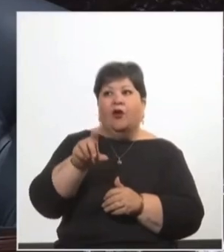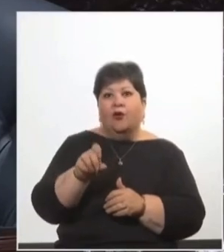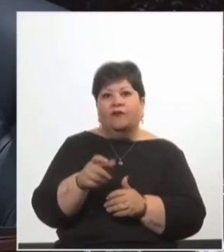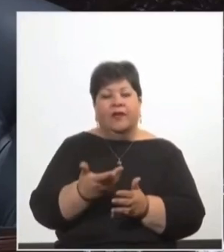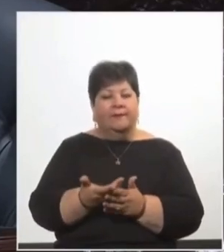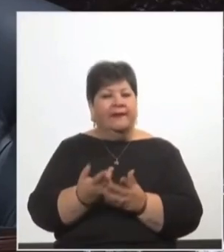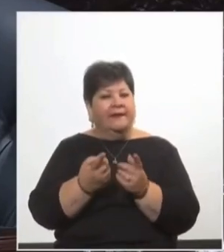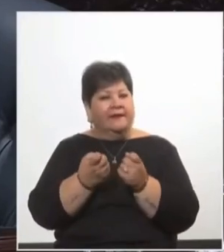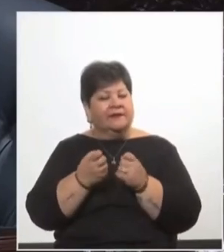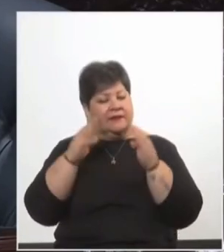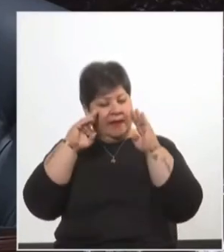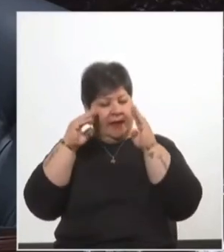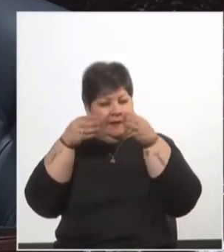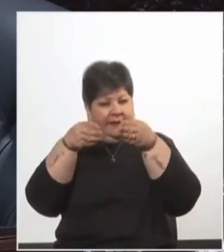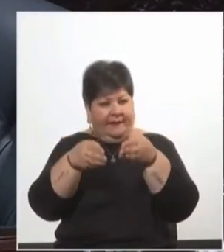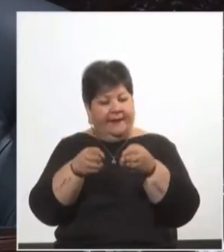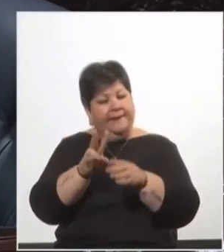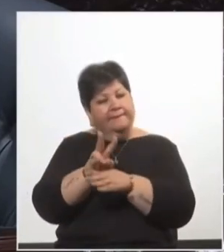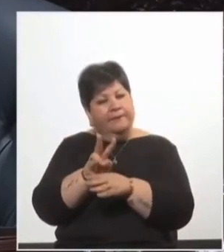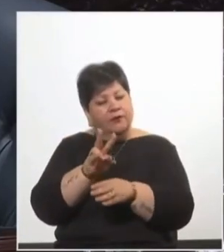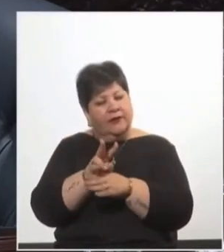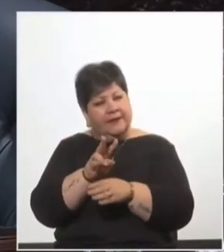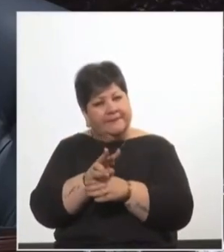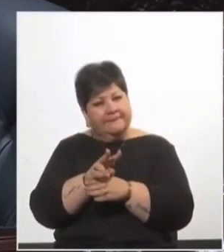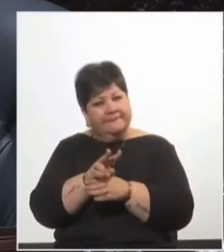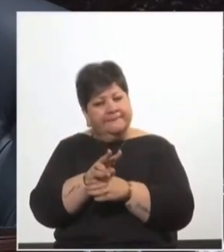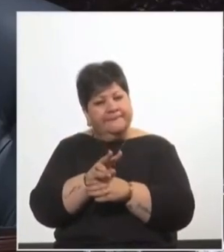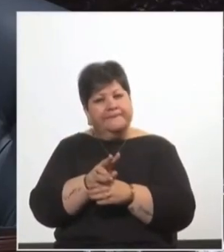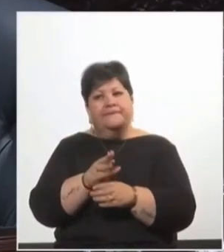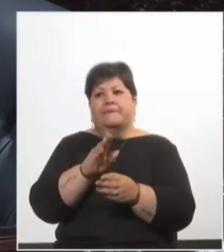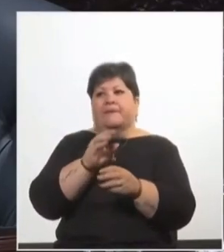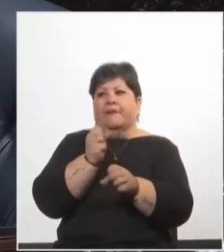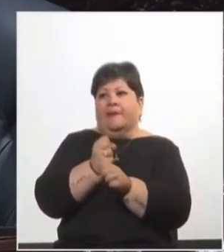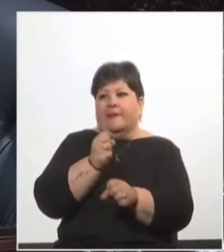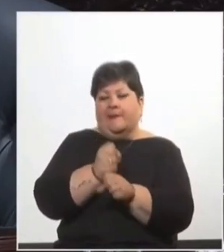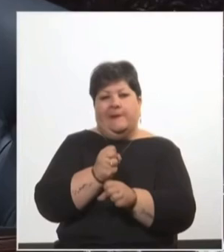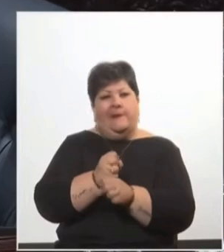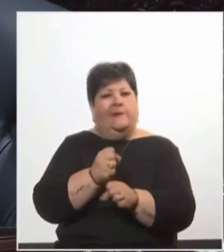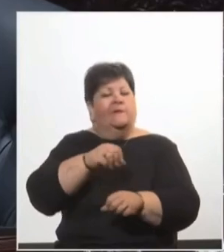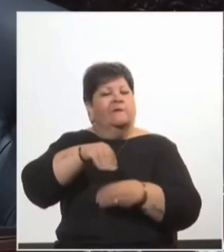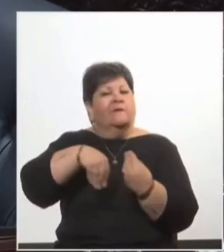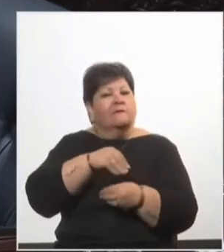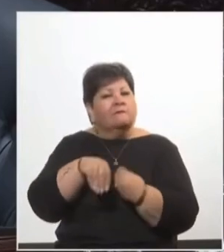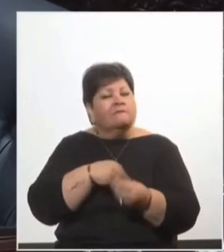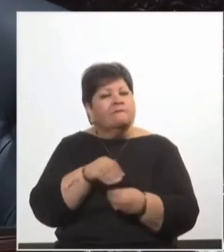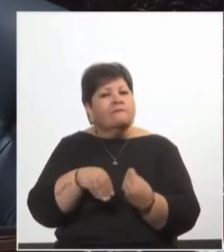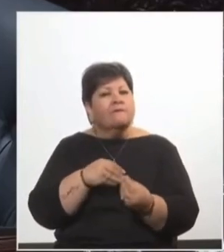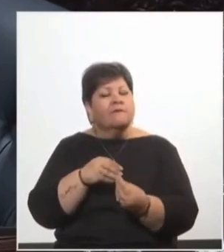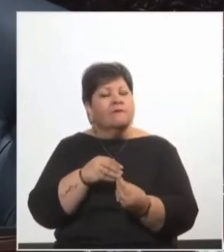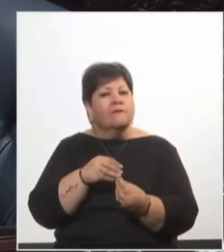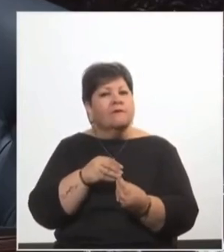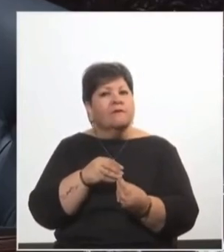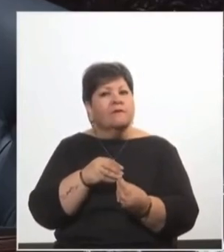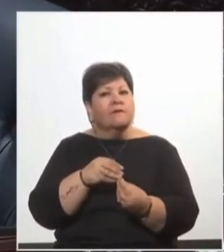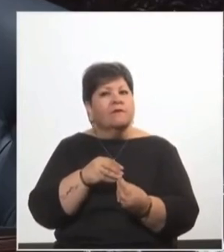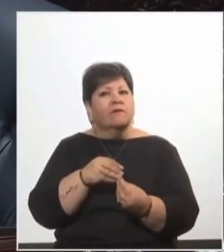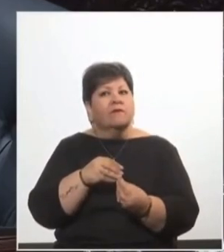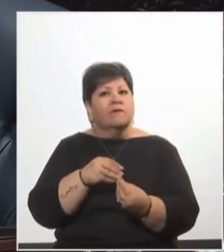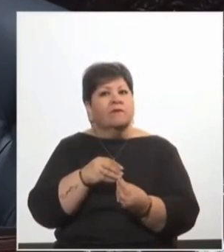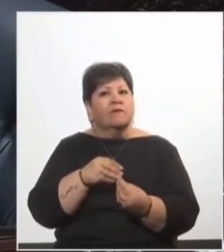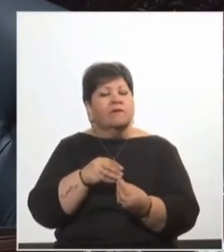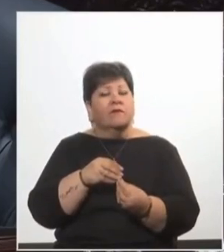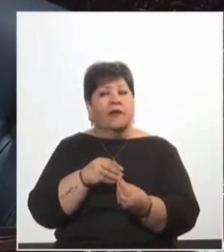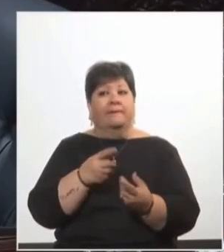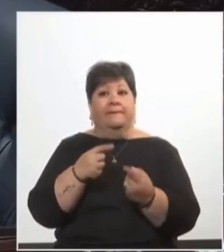atender a proteger a aquellos trabajadores familiares o pequeños. Pero cuando el